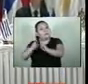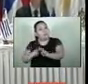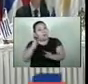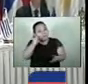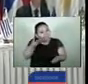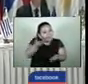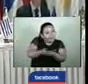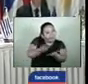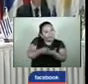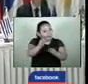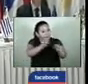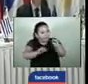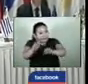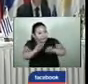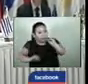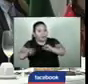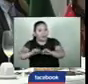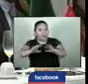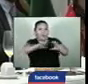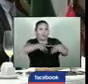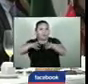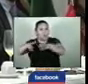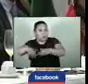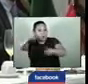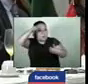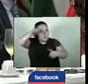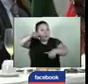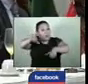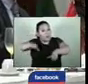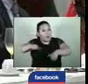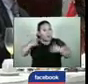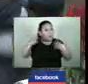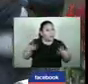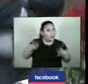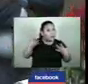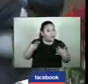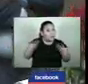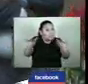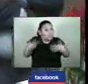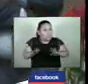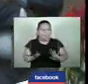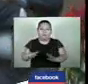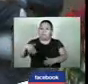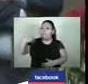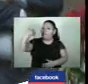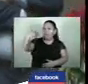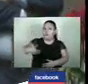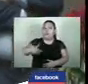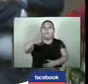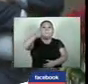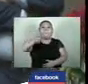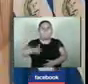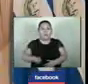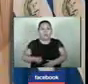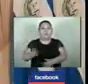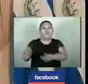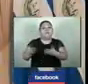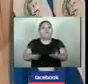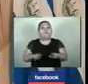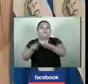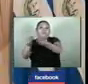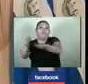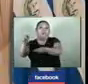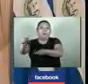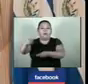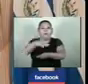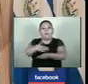presentado ante diferentes sectores para su validación y se espera que esté listo para el próximo mes para ser entregado